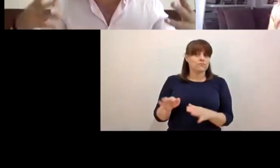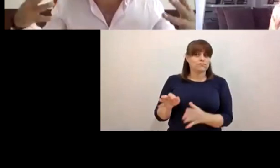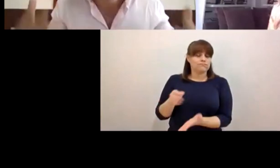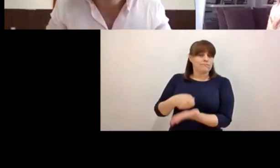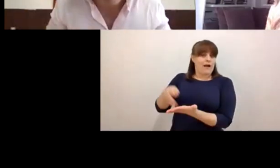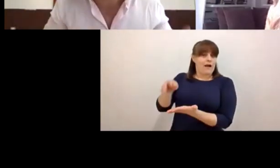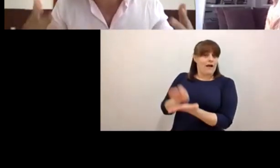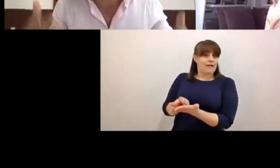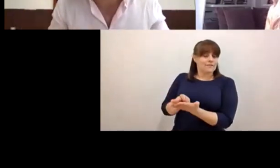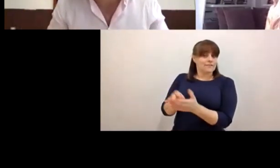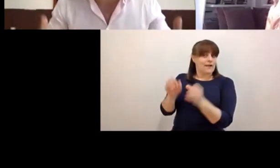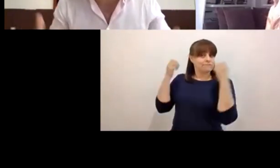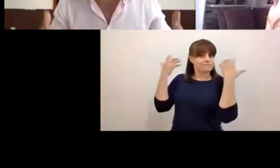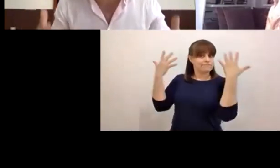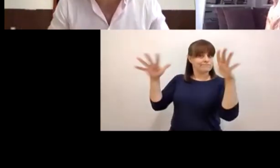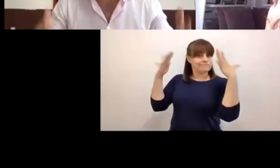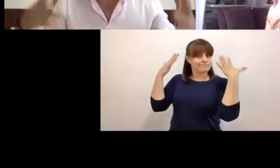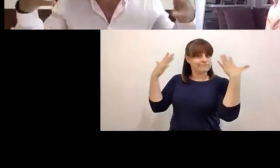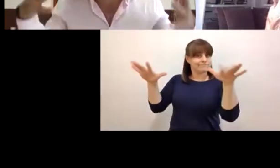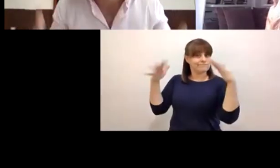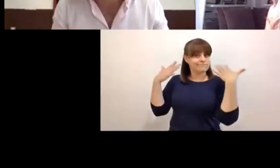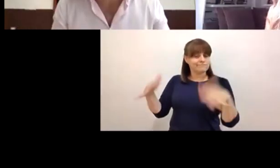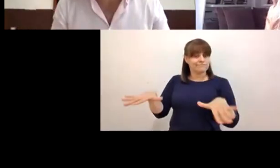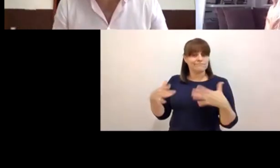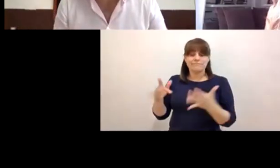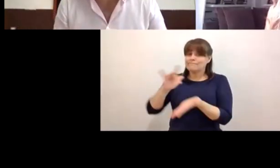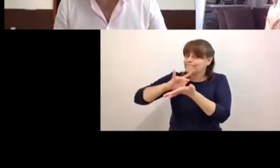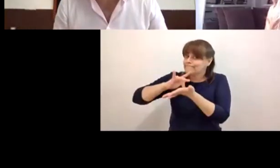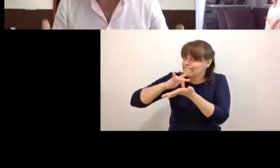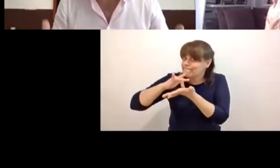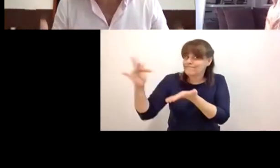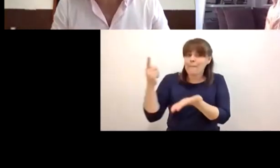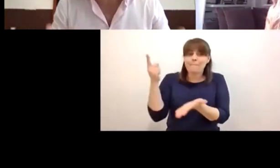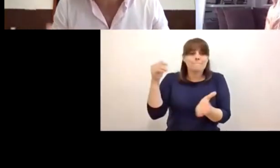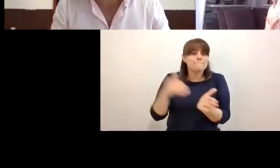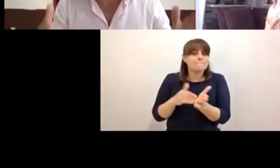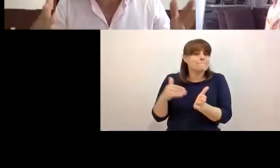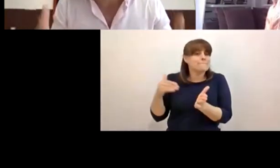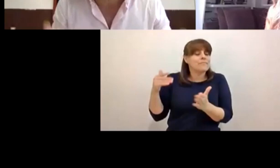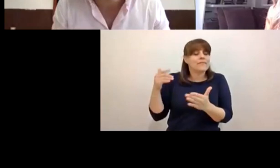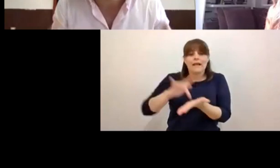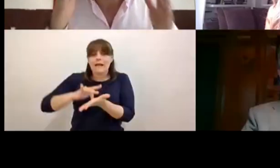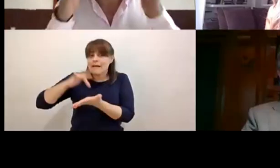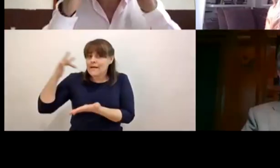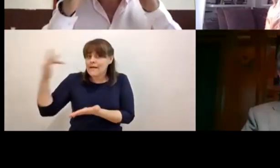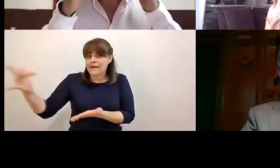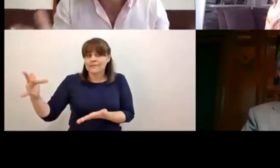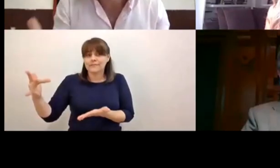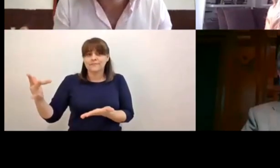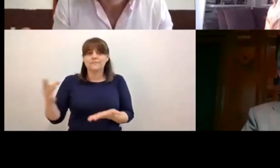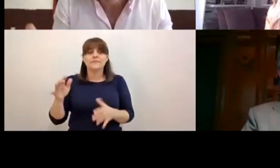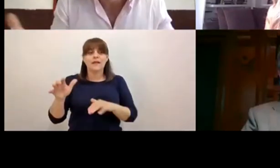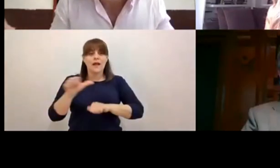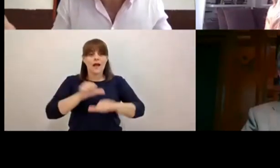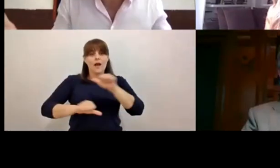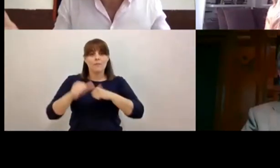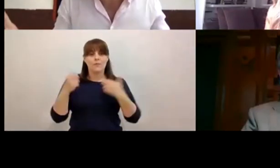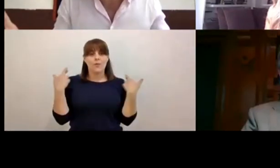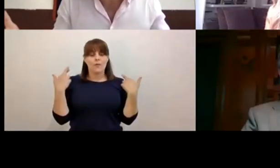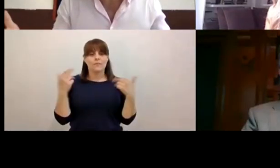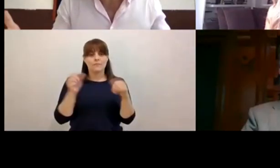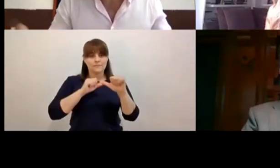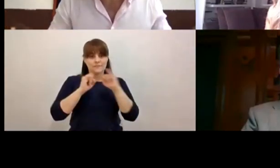a aplaudirles y decirles mil veces gracias porque nunca te fuiste y nuestros maestros muy